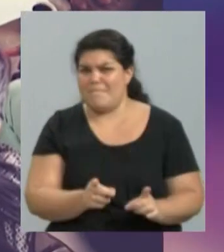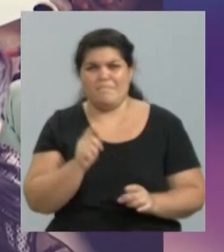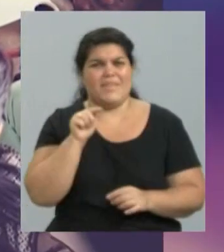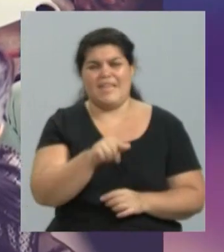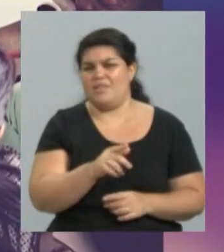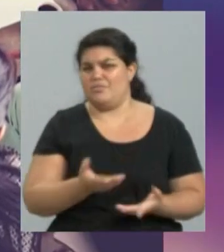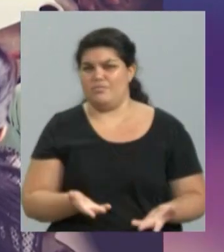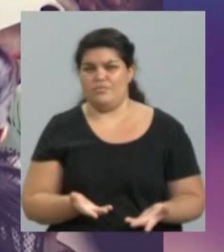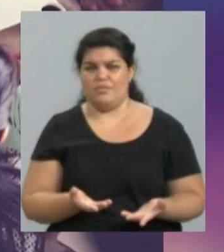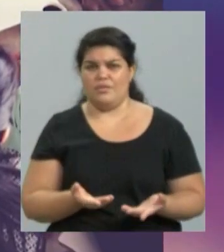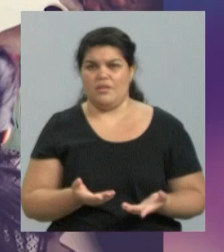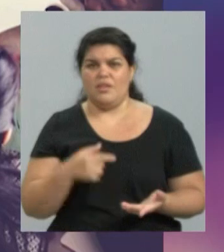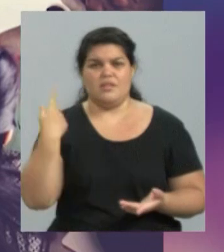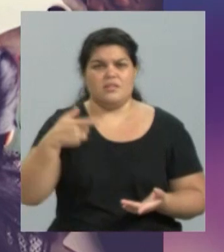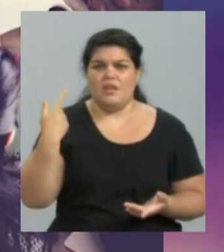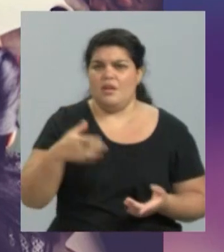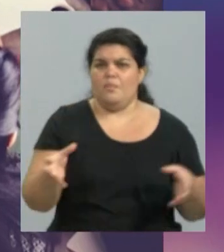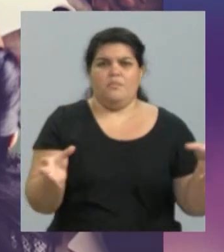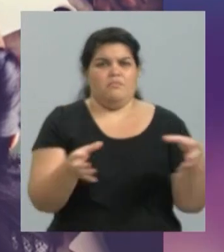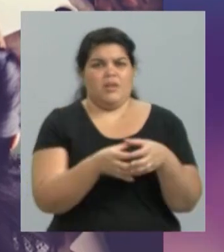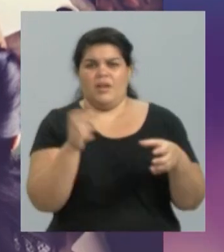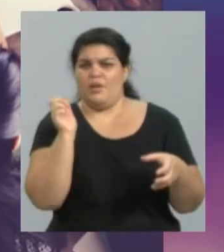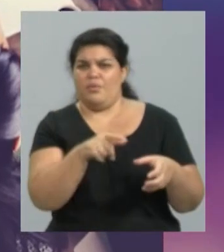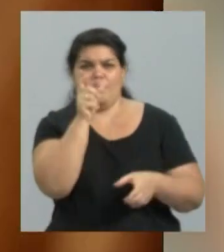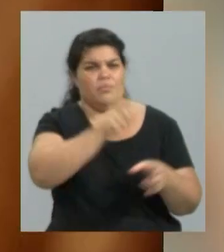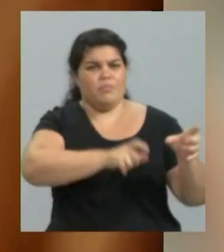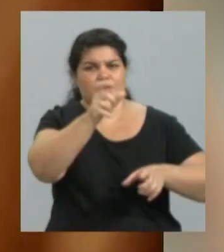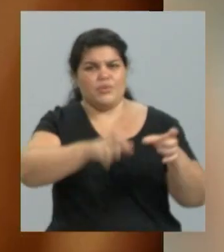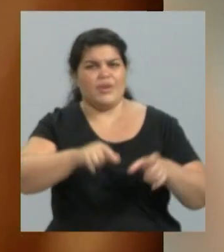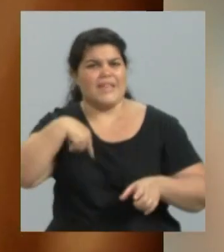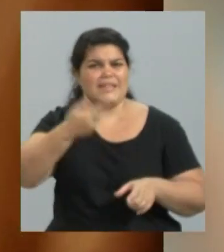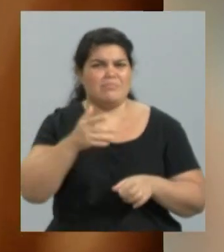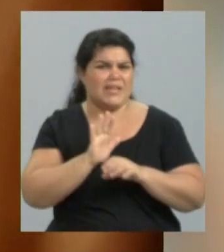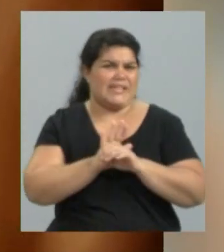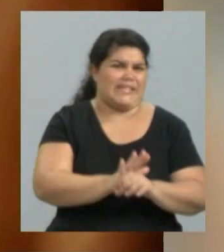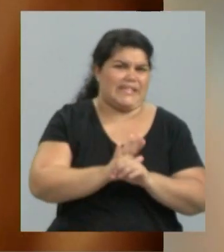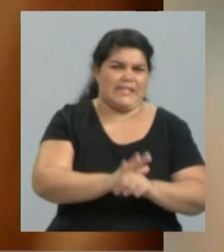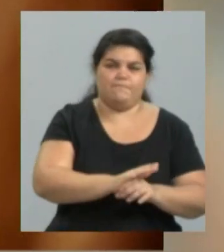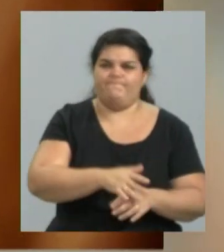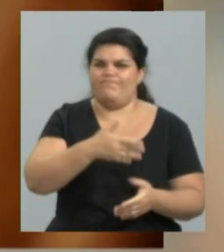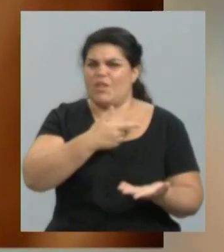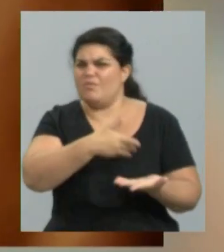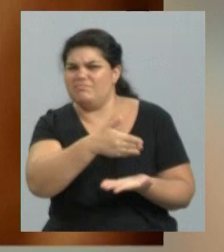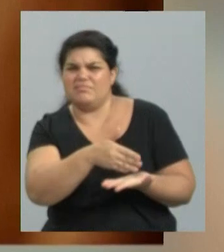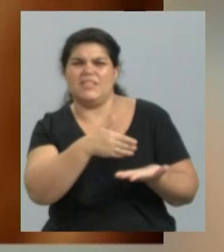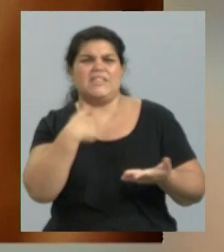que, digamos, todo el tiempo está como en una situación de opresión y que tiene como un